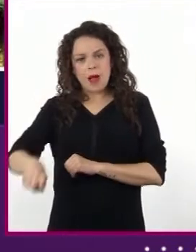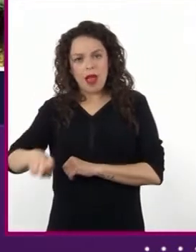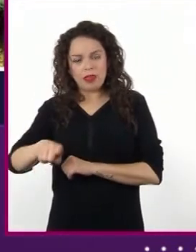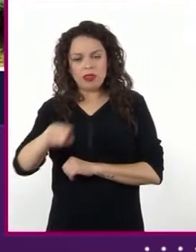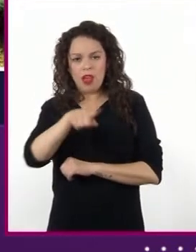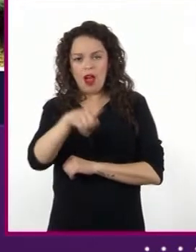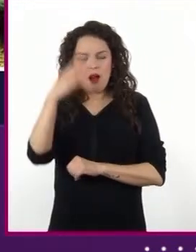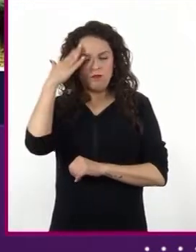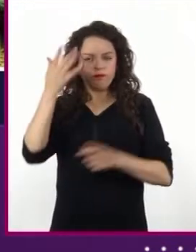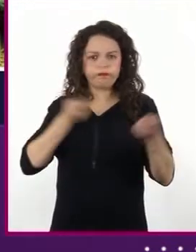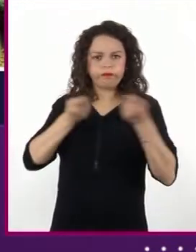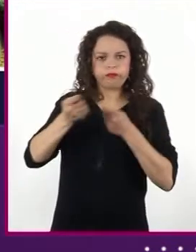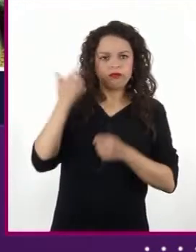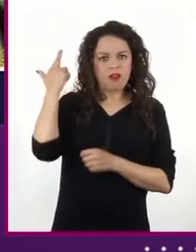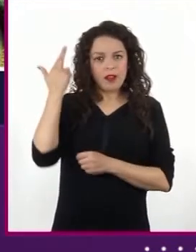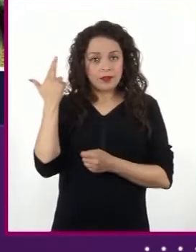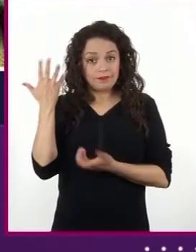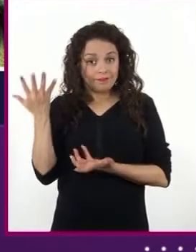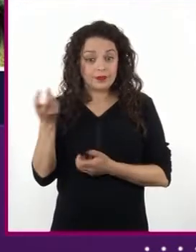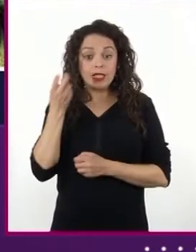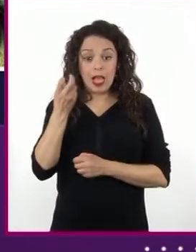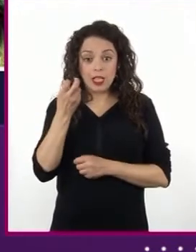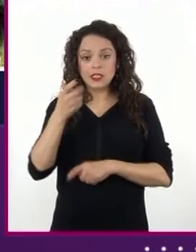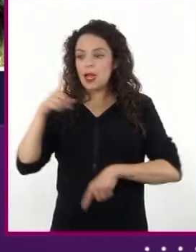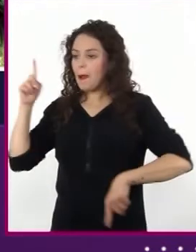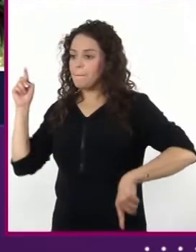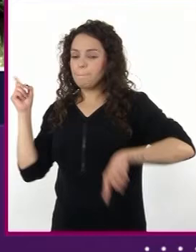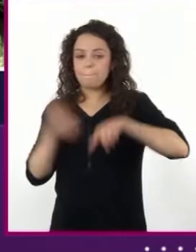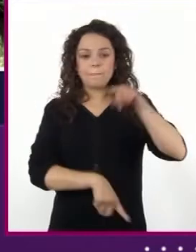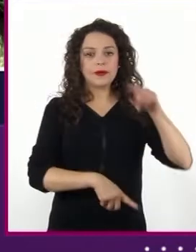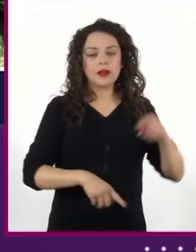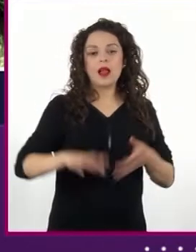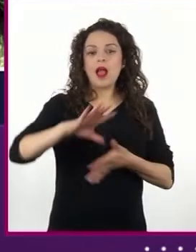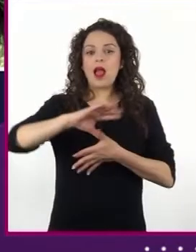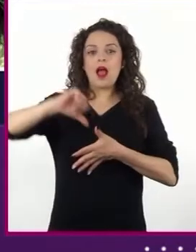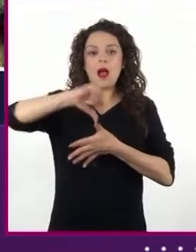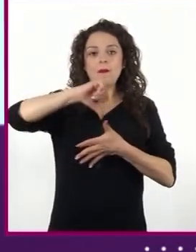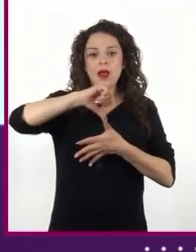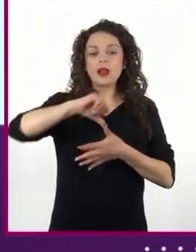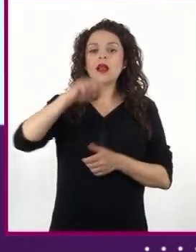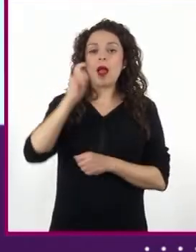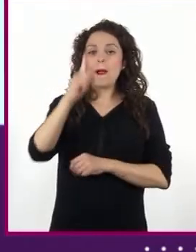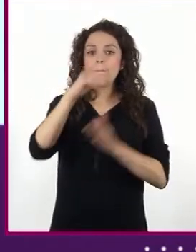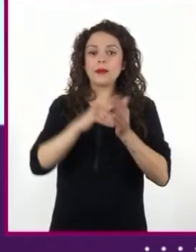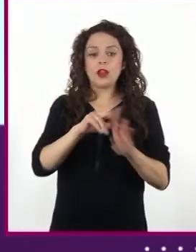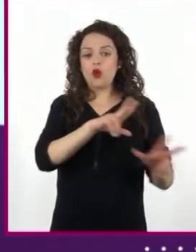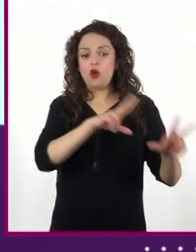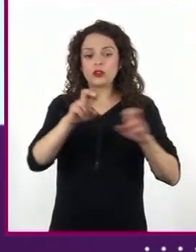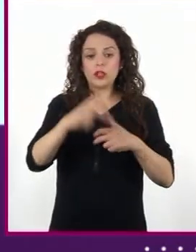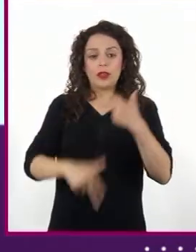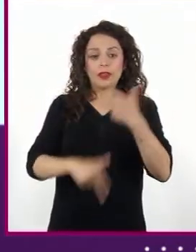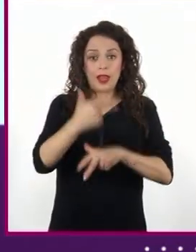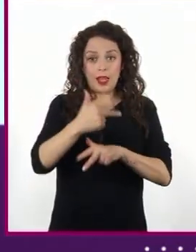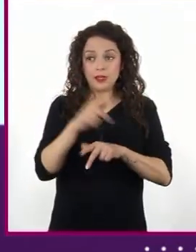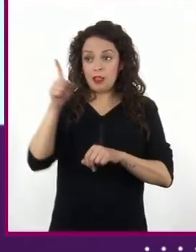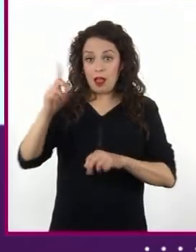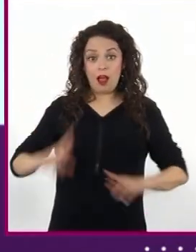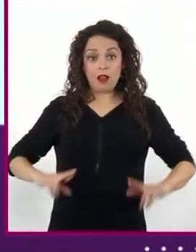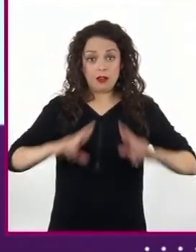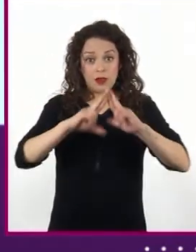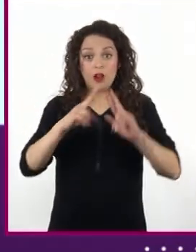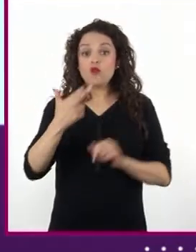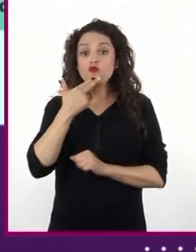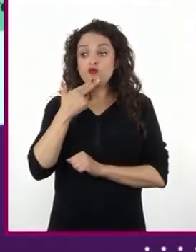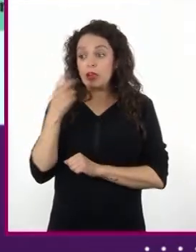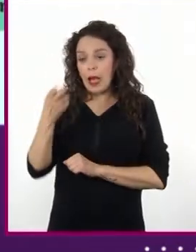de las Cortes de Cádiz, la Inquisición quedó abolida en América en 1813. La Iglesia utilizó la Inquisición